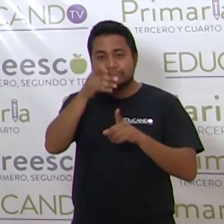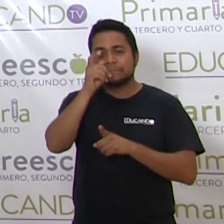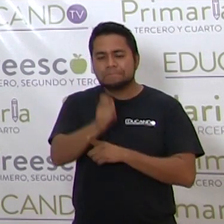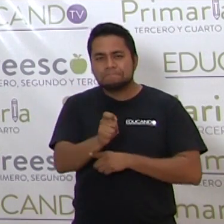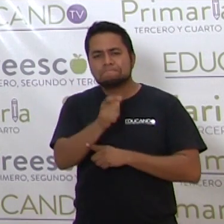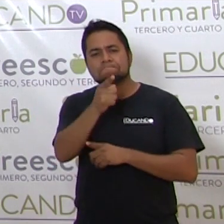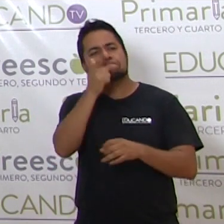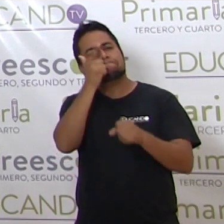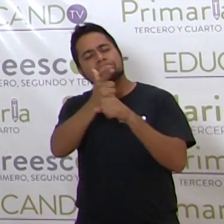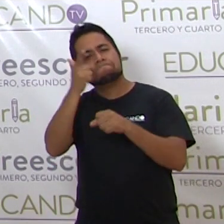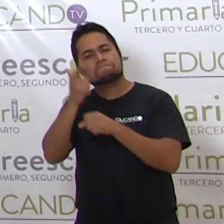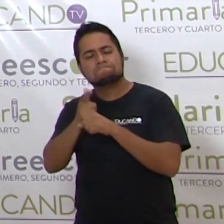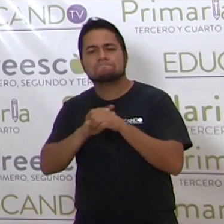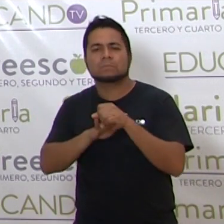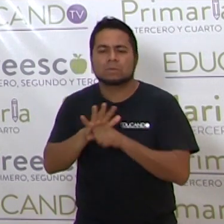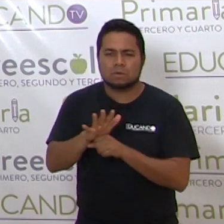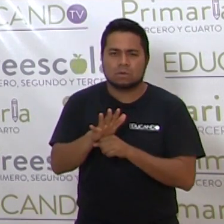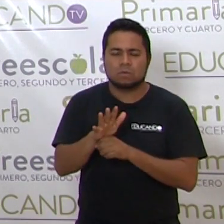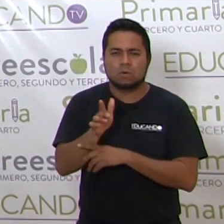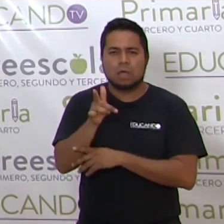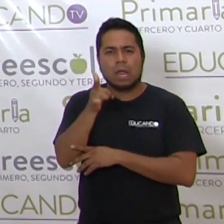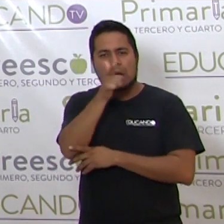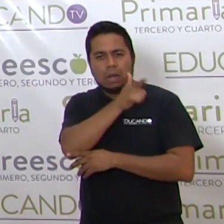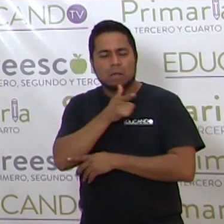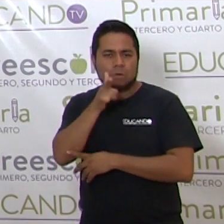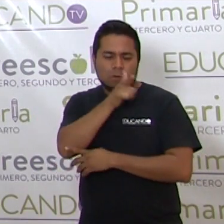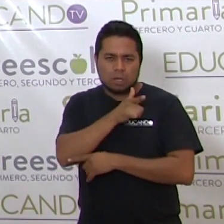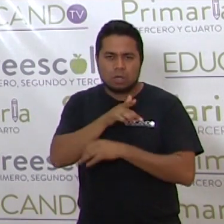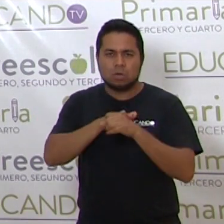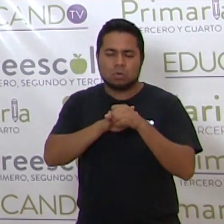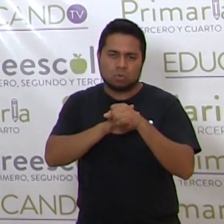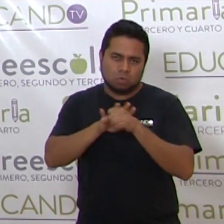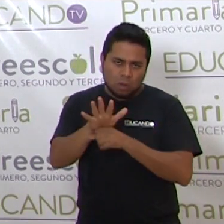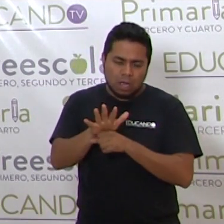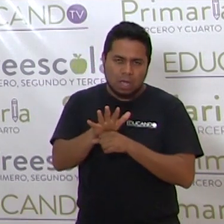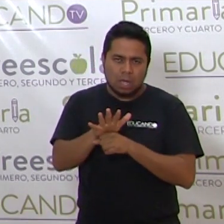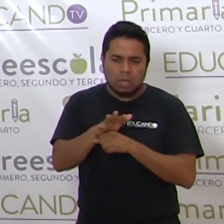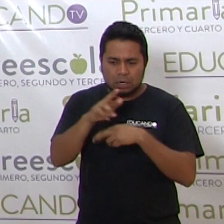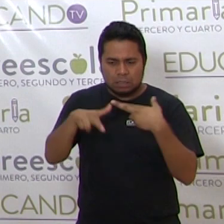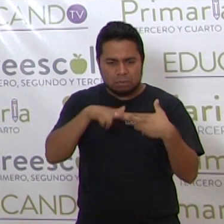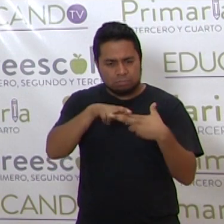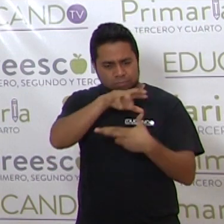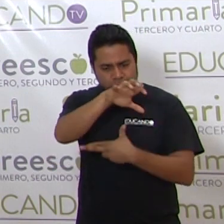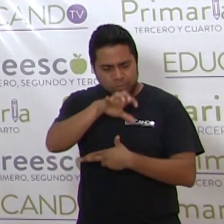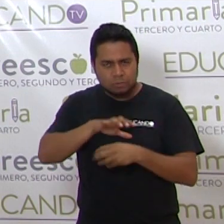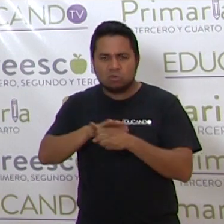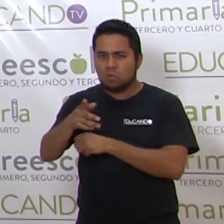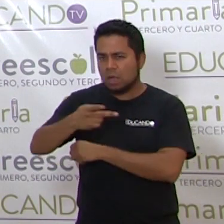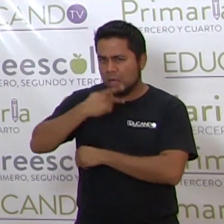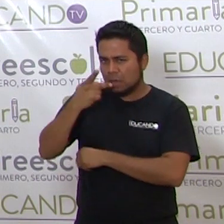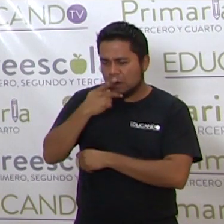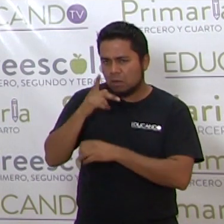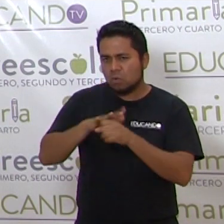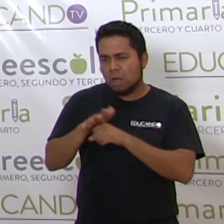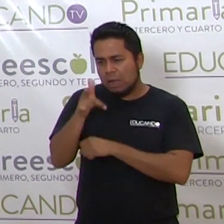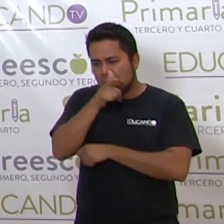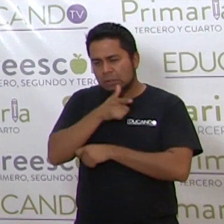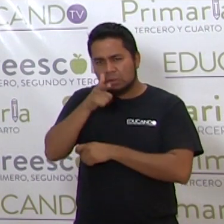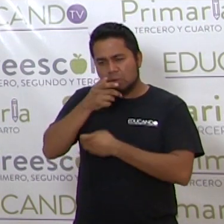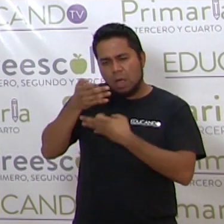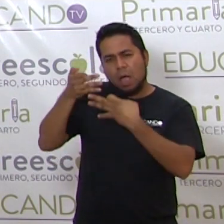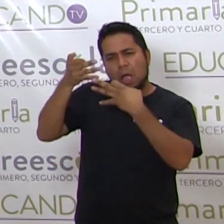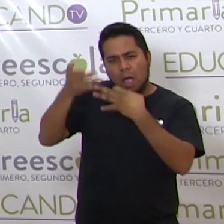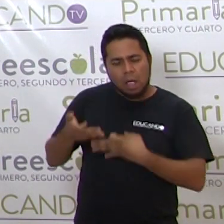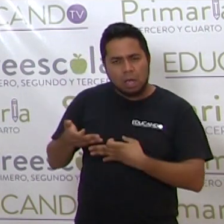identifiquemos qué lenguajes se hablan en cada región qué lenguas originarias